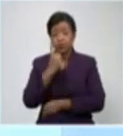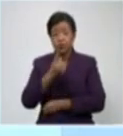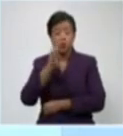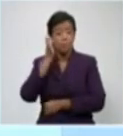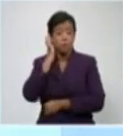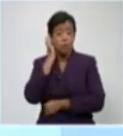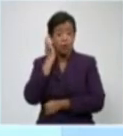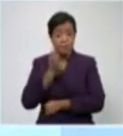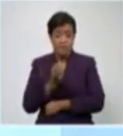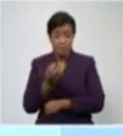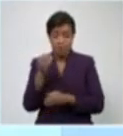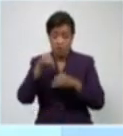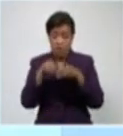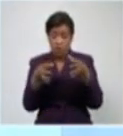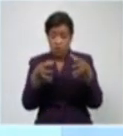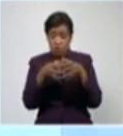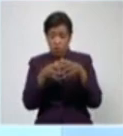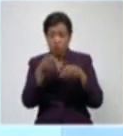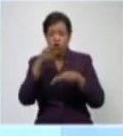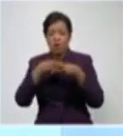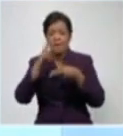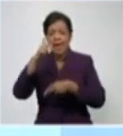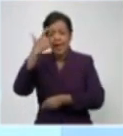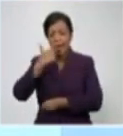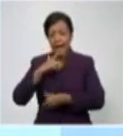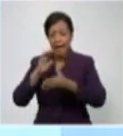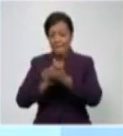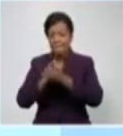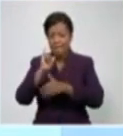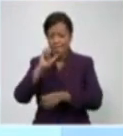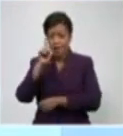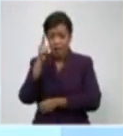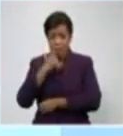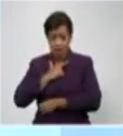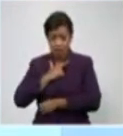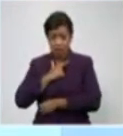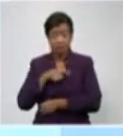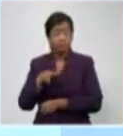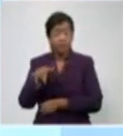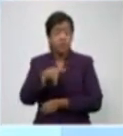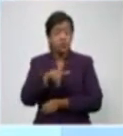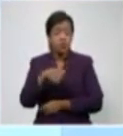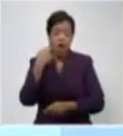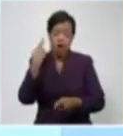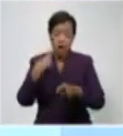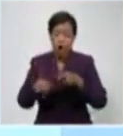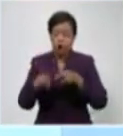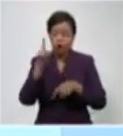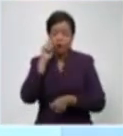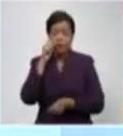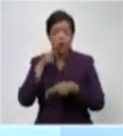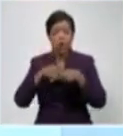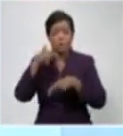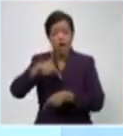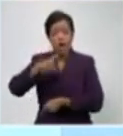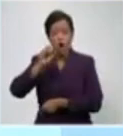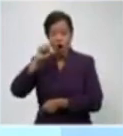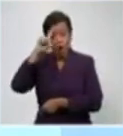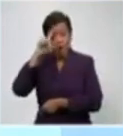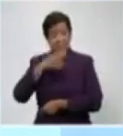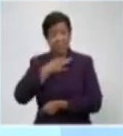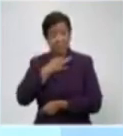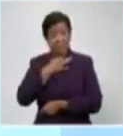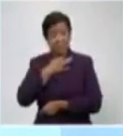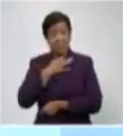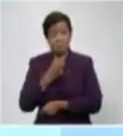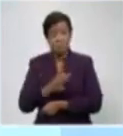tienen, Camila Ramírez Lobón, por ejemplo, pero también detrás José Raúl Gallego Ramos, quien es uno de